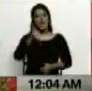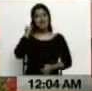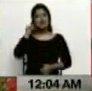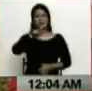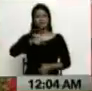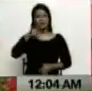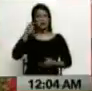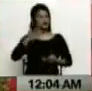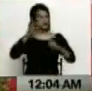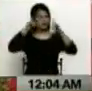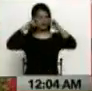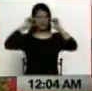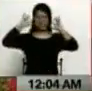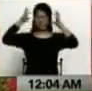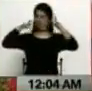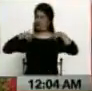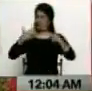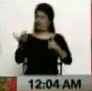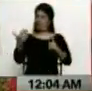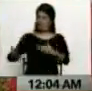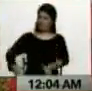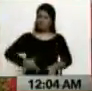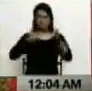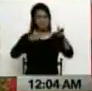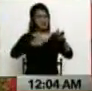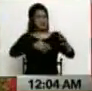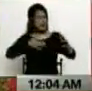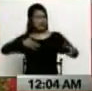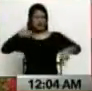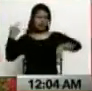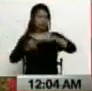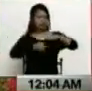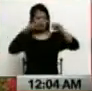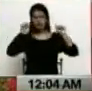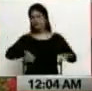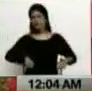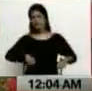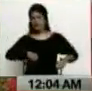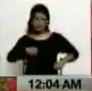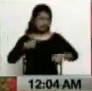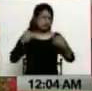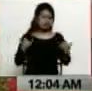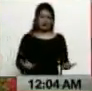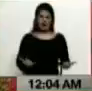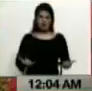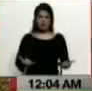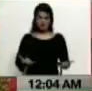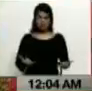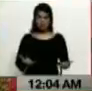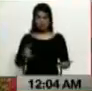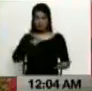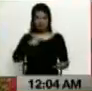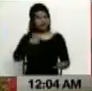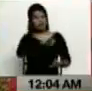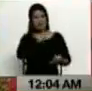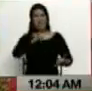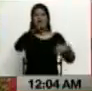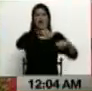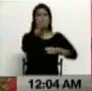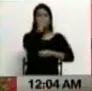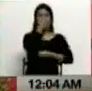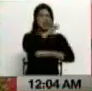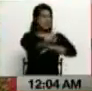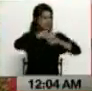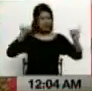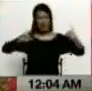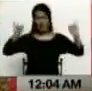eran cabezas calientes que pedían fusiles para hacer la revolución de una sola vez sin contemplaciones para arrancar de cuajo este